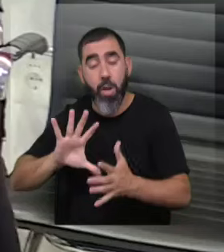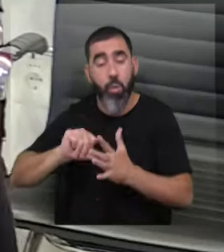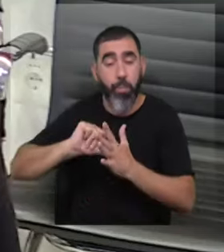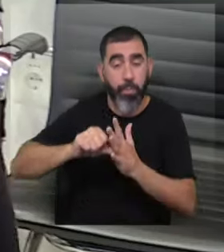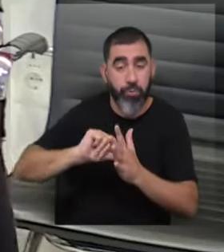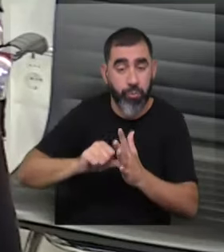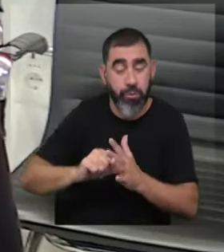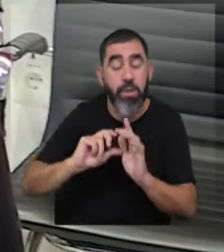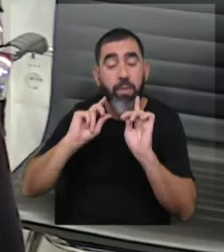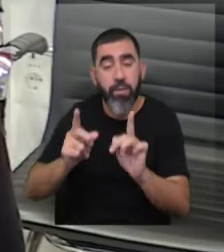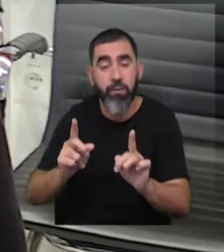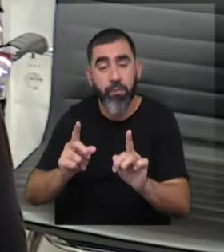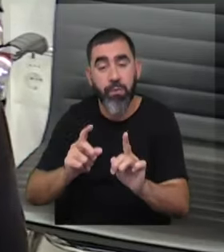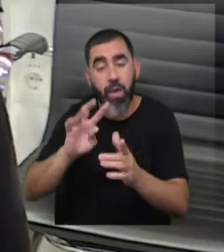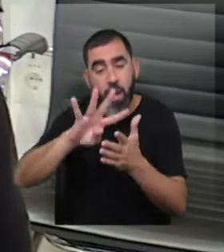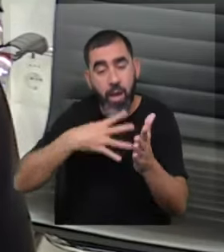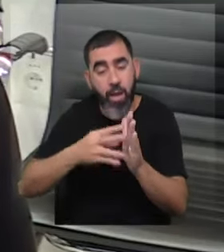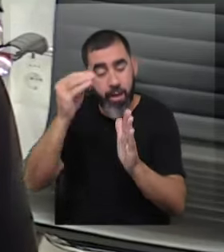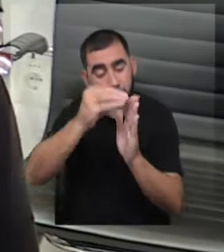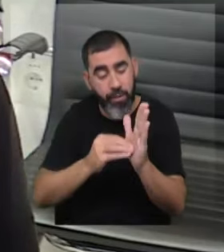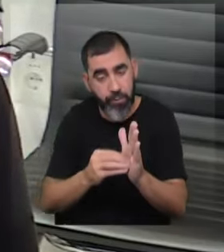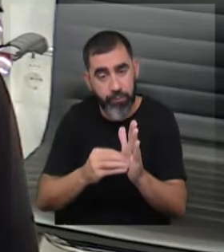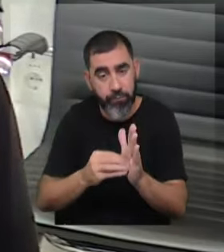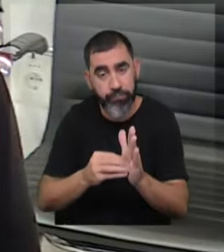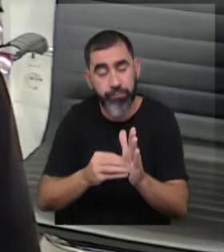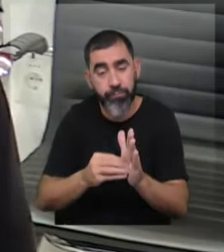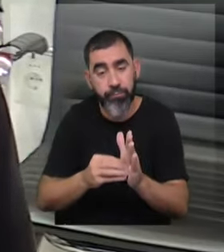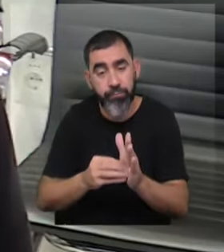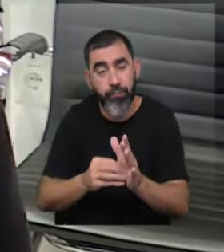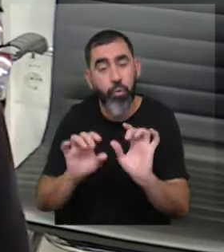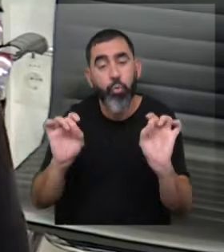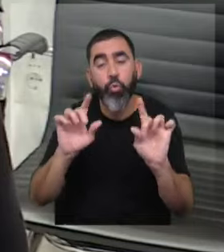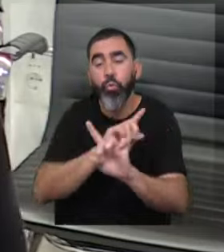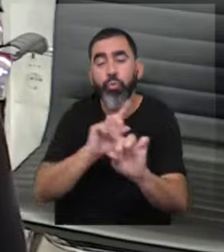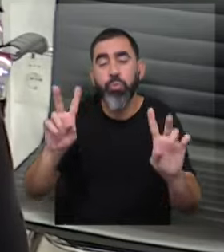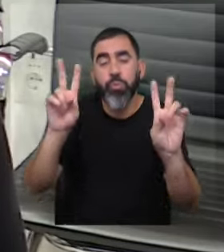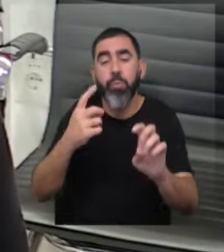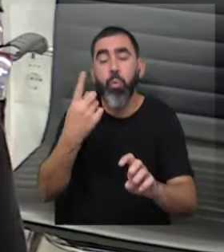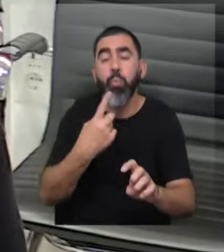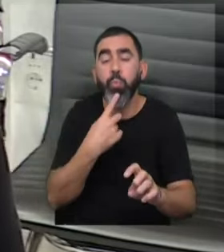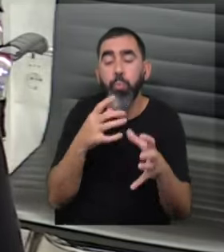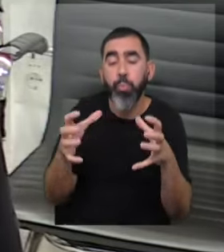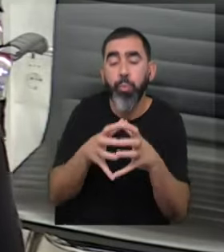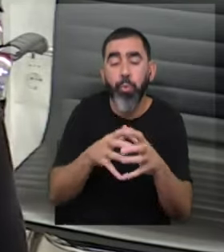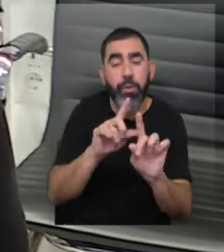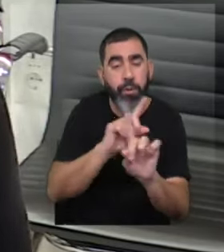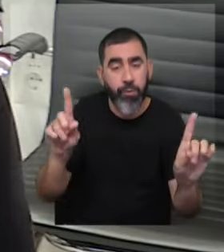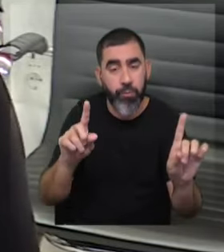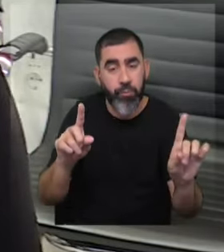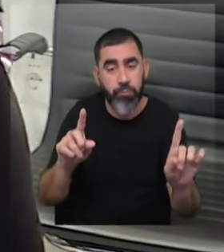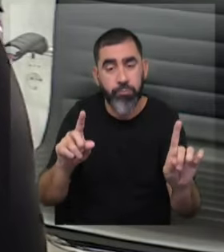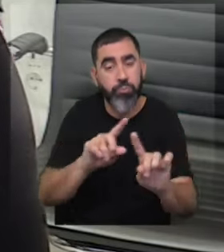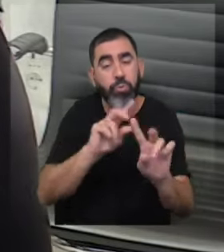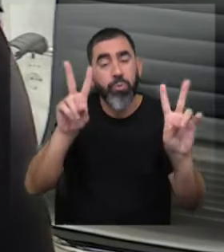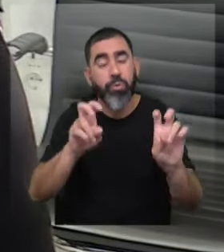pensionistas, tienen que tener agenda. Y que no, que traspase más allá de un partido político. Esto no es